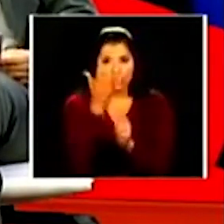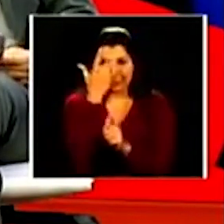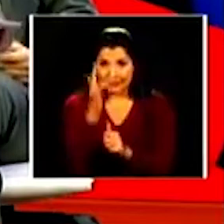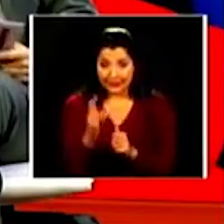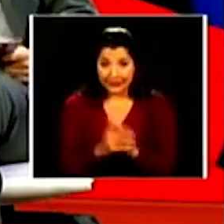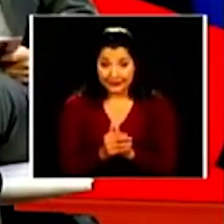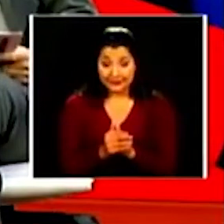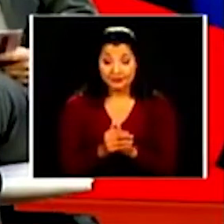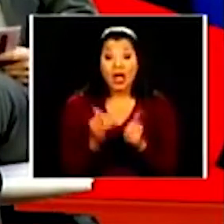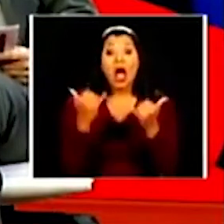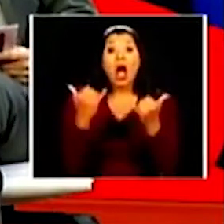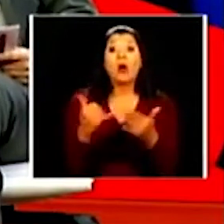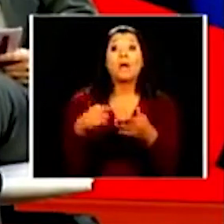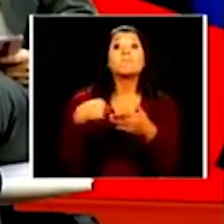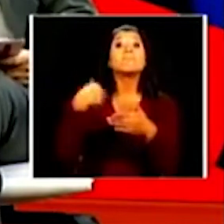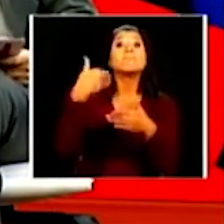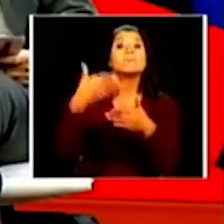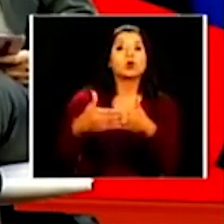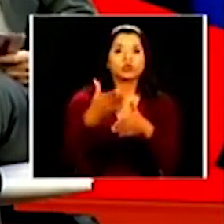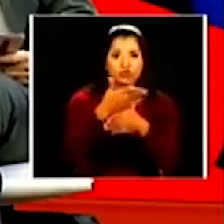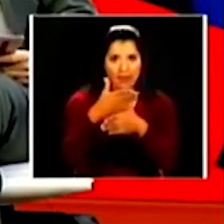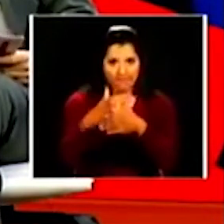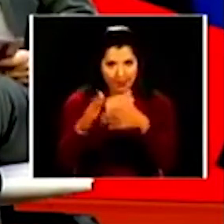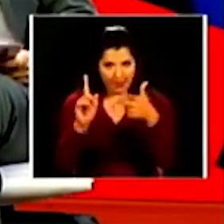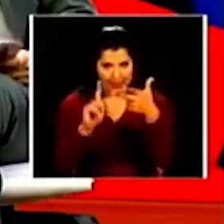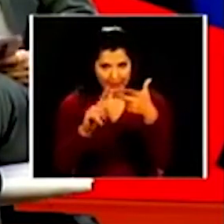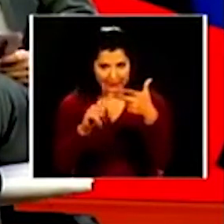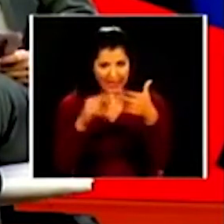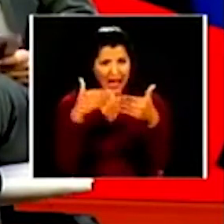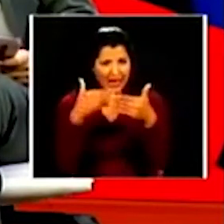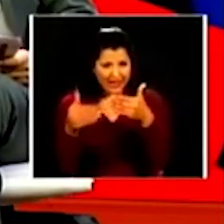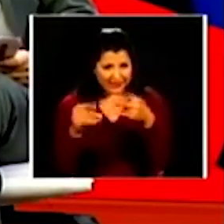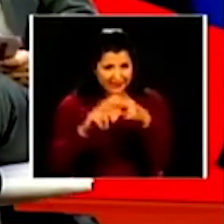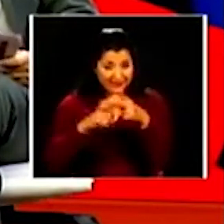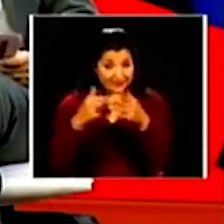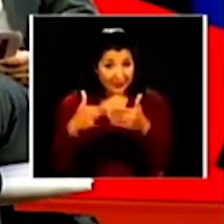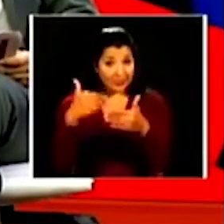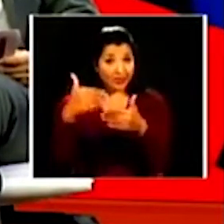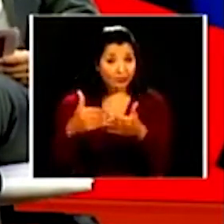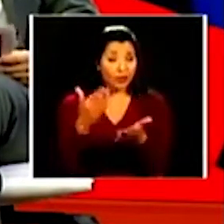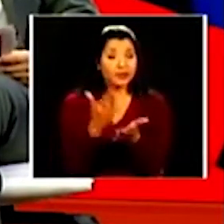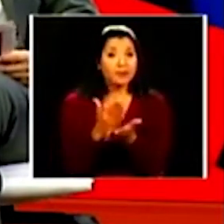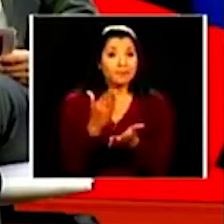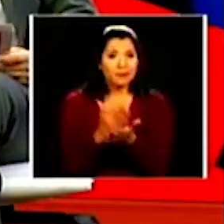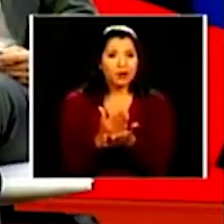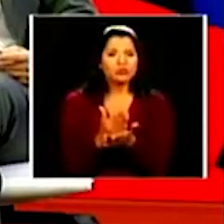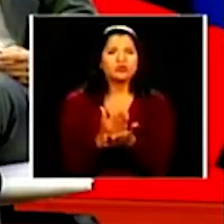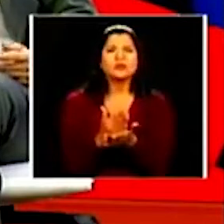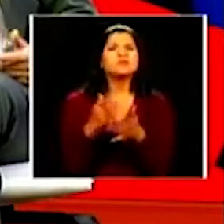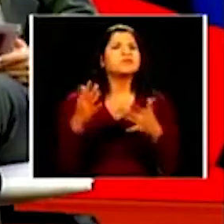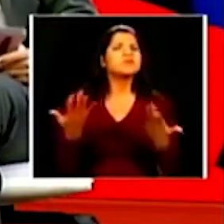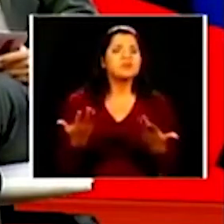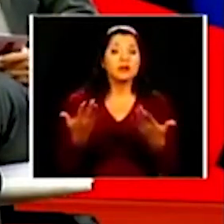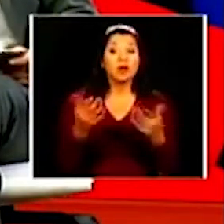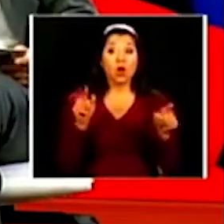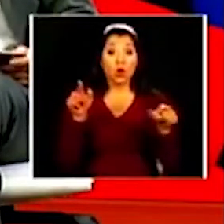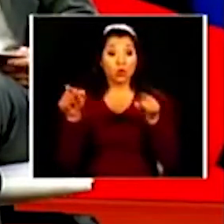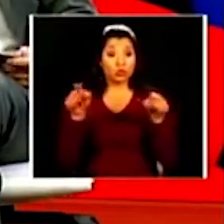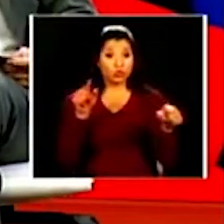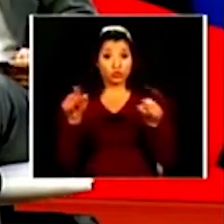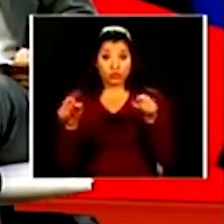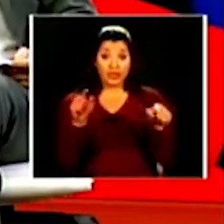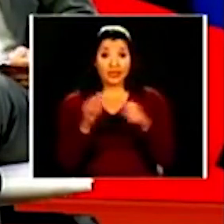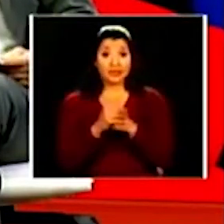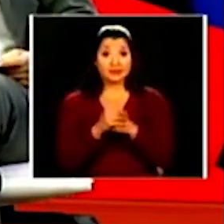el siguiente bloque, que vamos a comenzar en unos minutos después de la pausa, será un bloque en donde ustedes